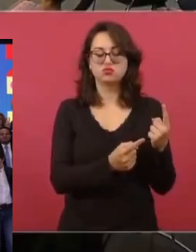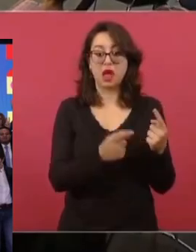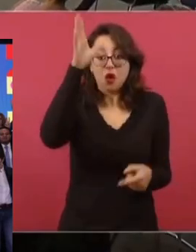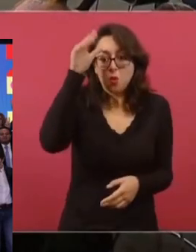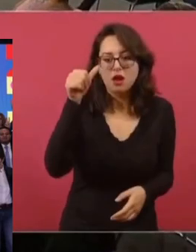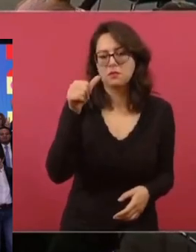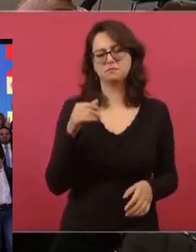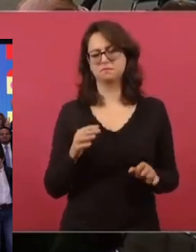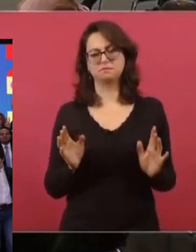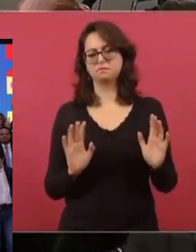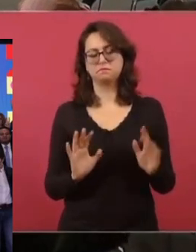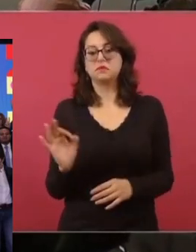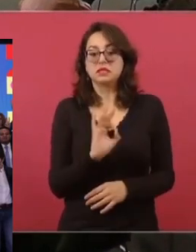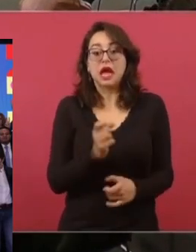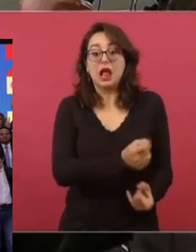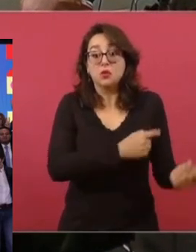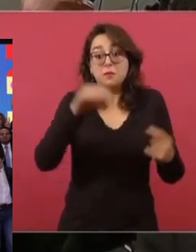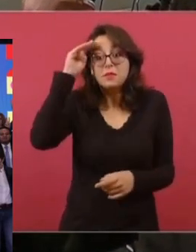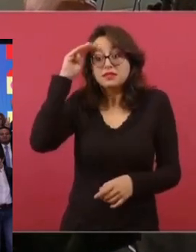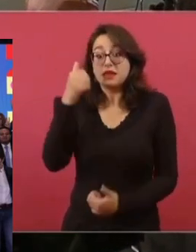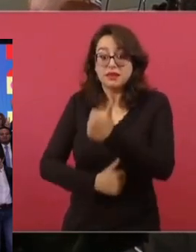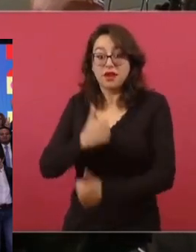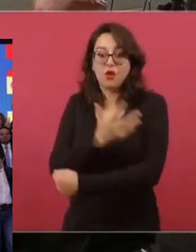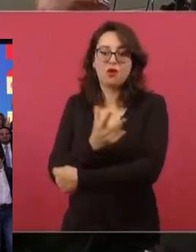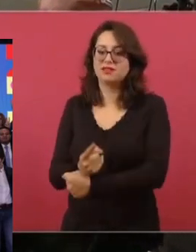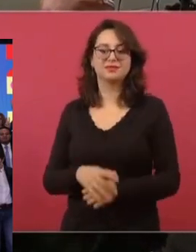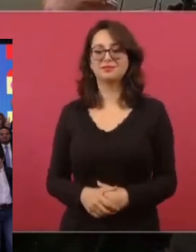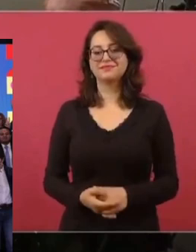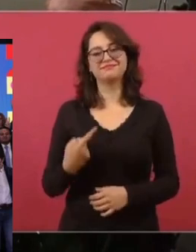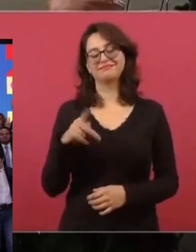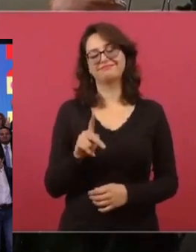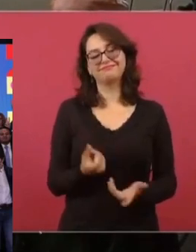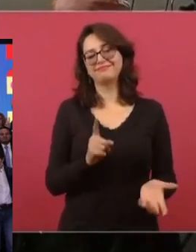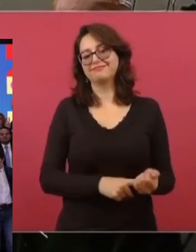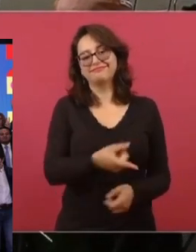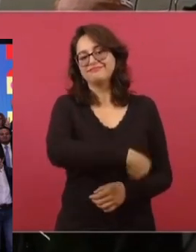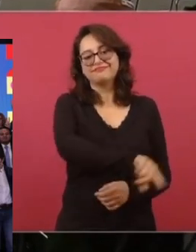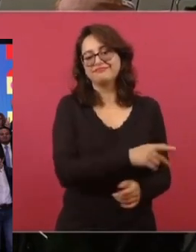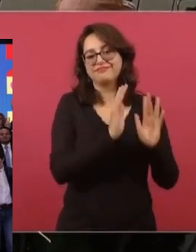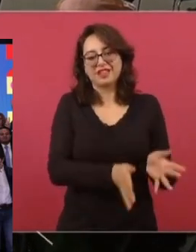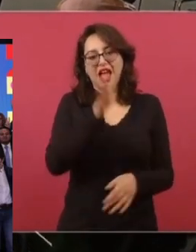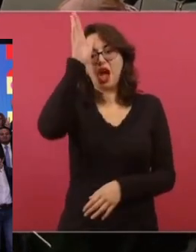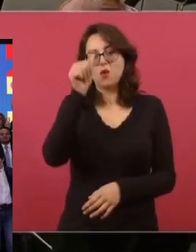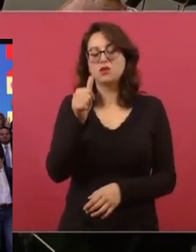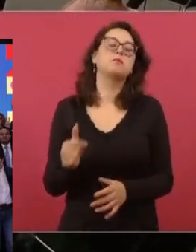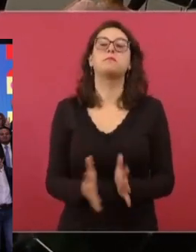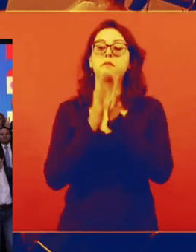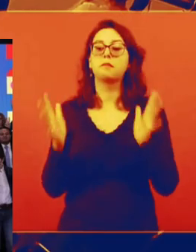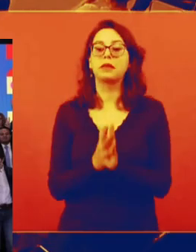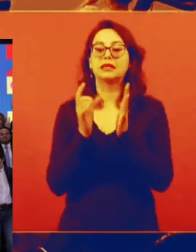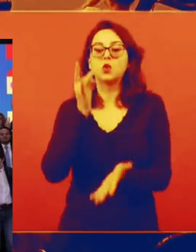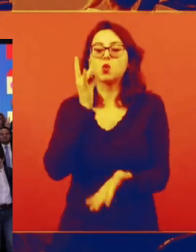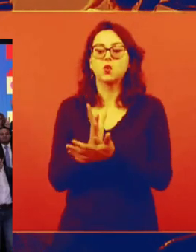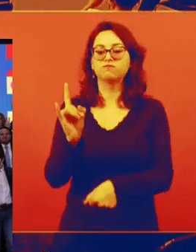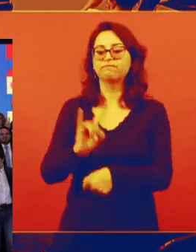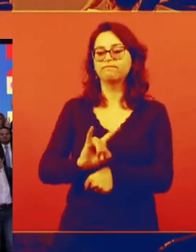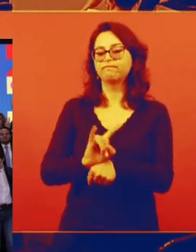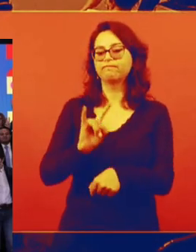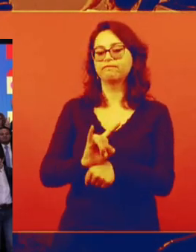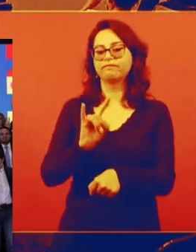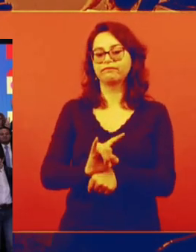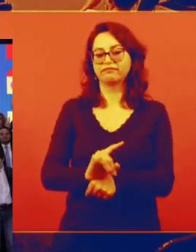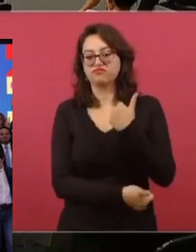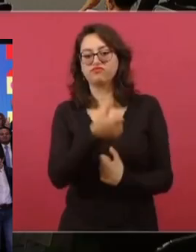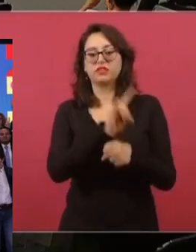martes. A lo mejor hay algunos que están ahí de buena fe. Pero la mayoría ya lo sabe. Y están participando porque quieren